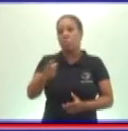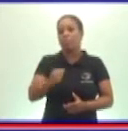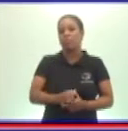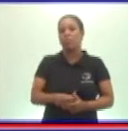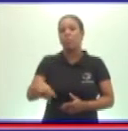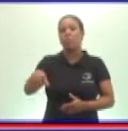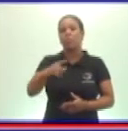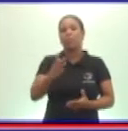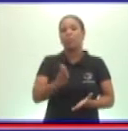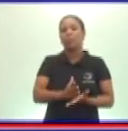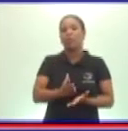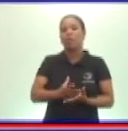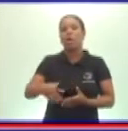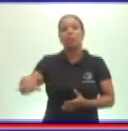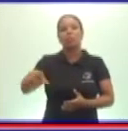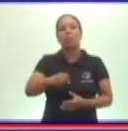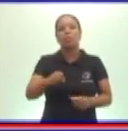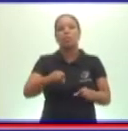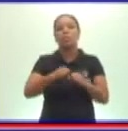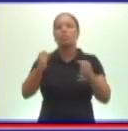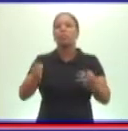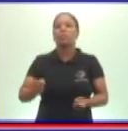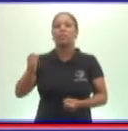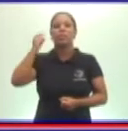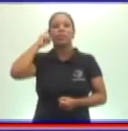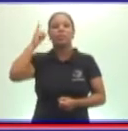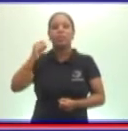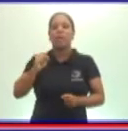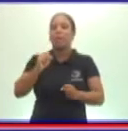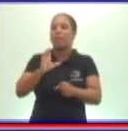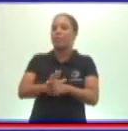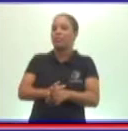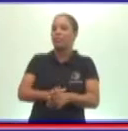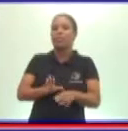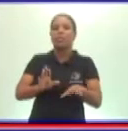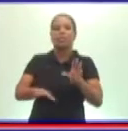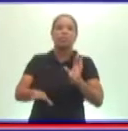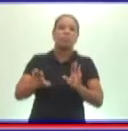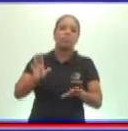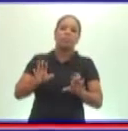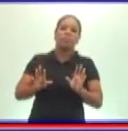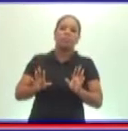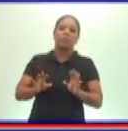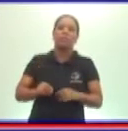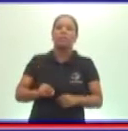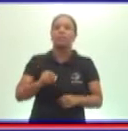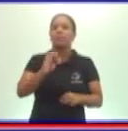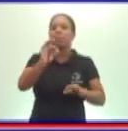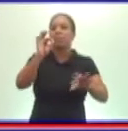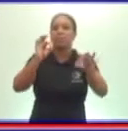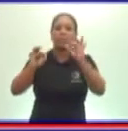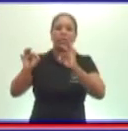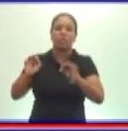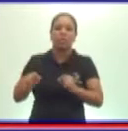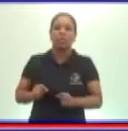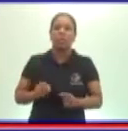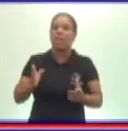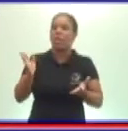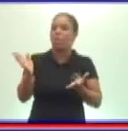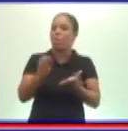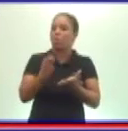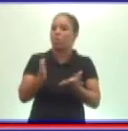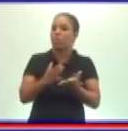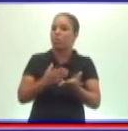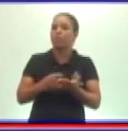todo un sistema de ideas a partir de determinados exponentes que está contenido en los textos ideológicos presentados. Y en